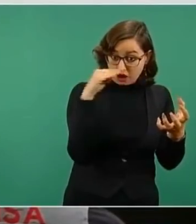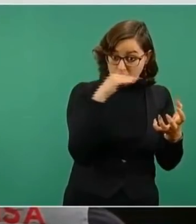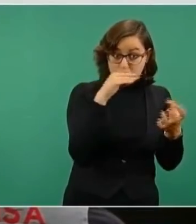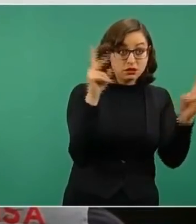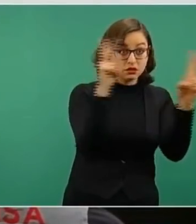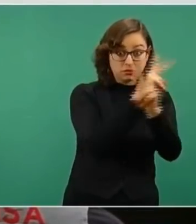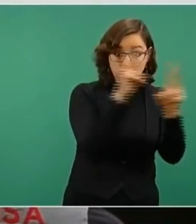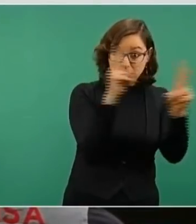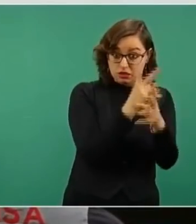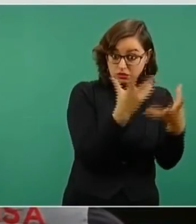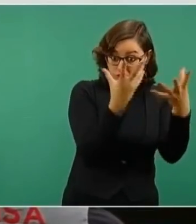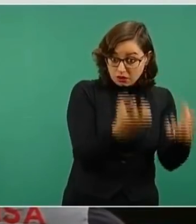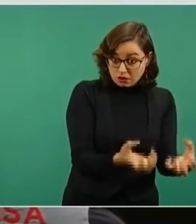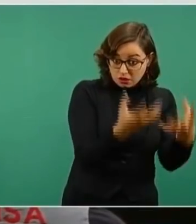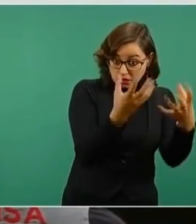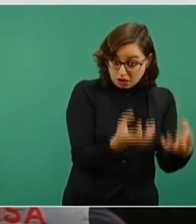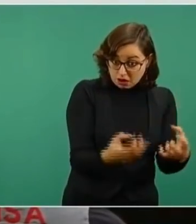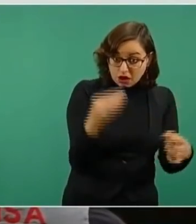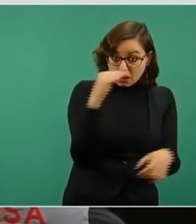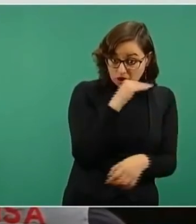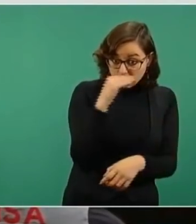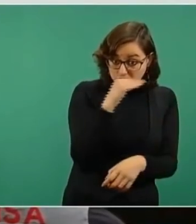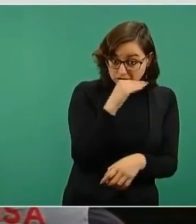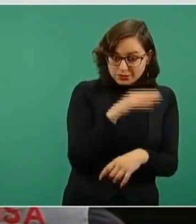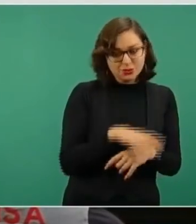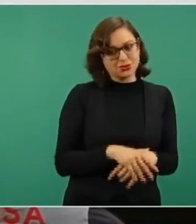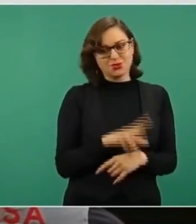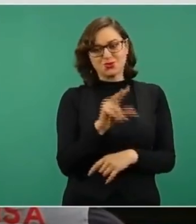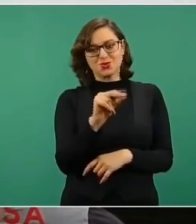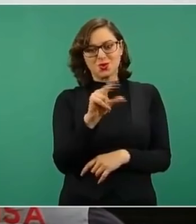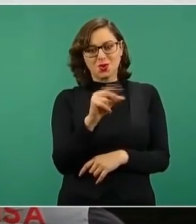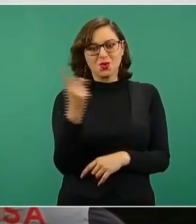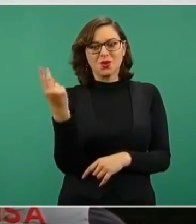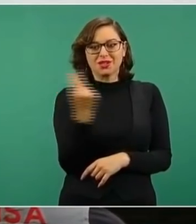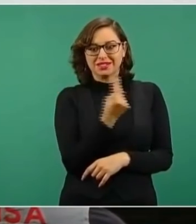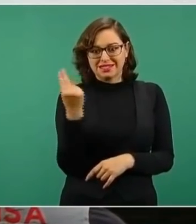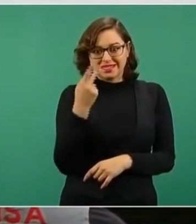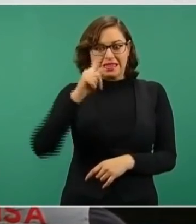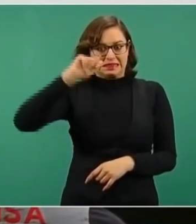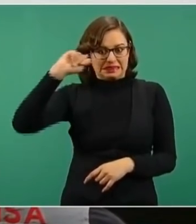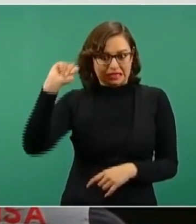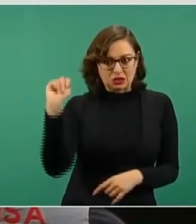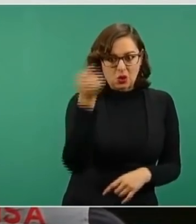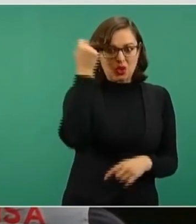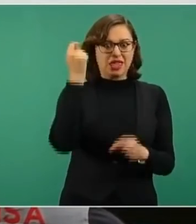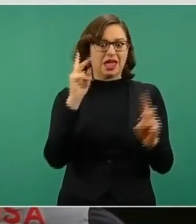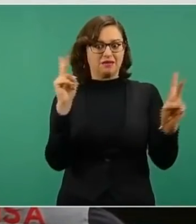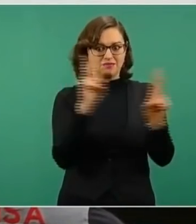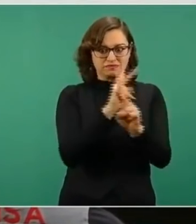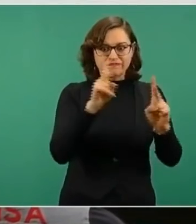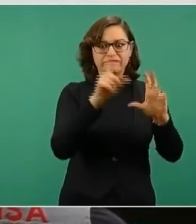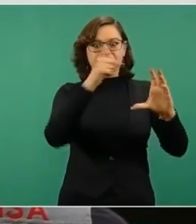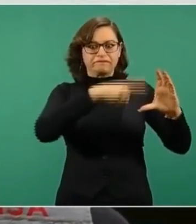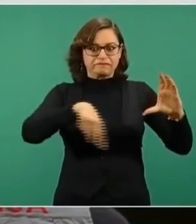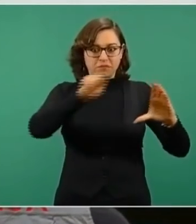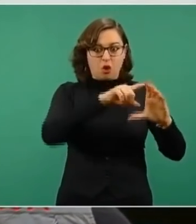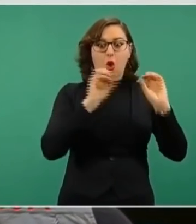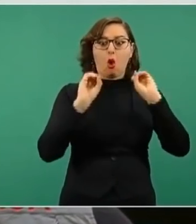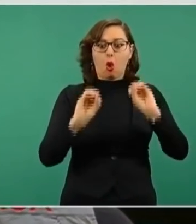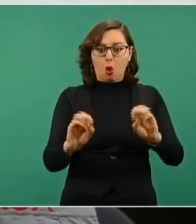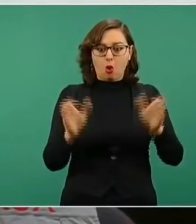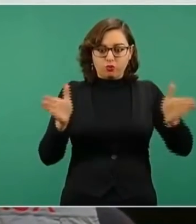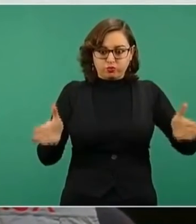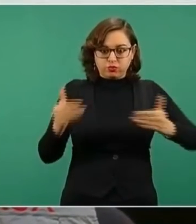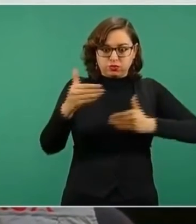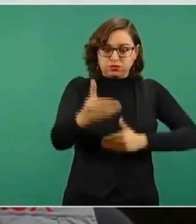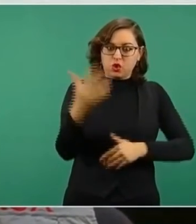tampoco. Se requiere alta inversión en tecnología para realizarlo. Y aquí está el costo por esa